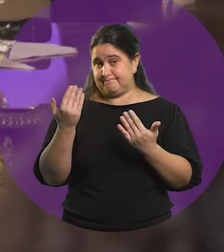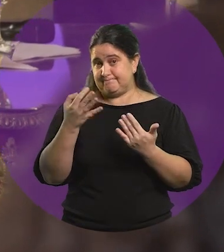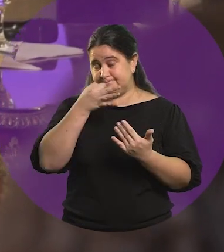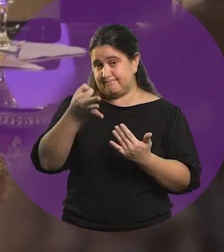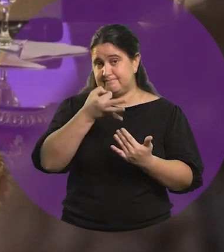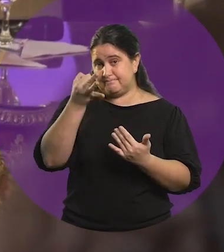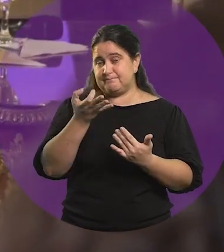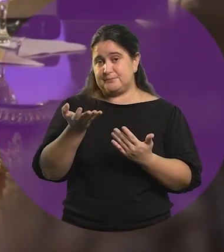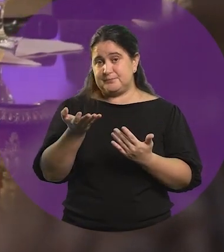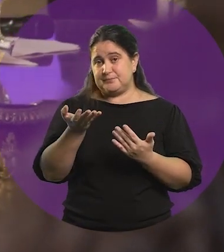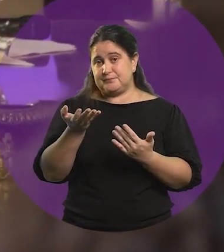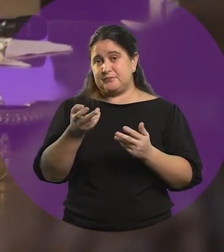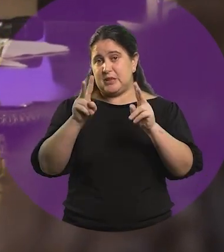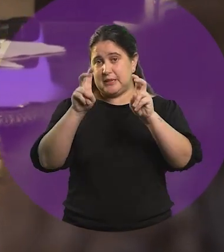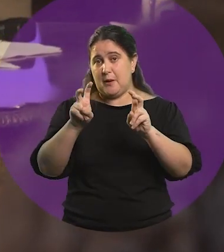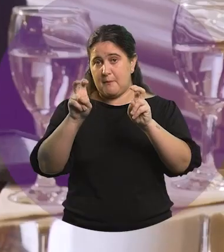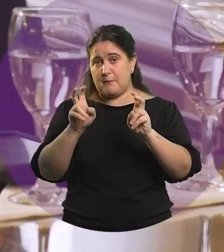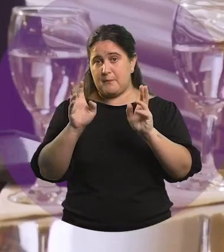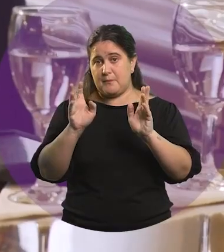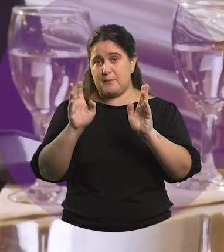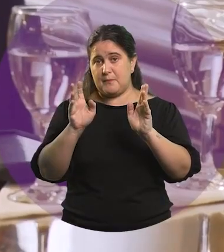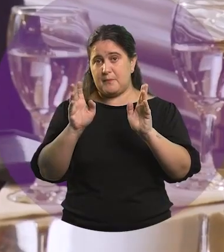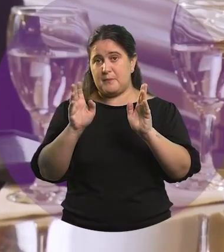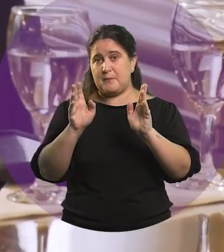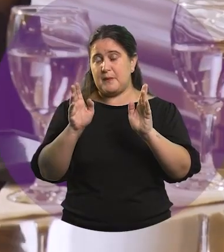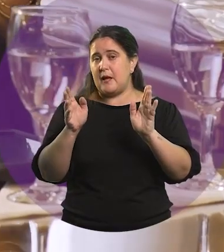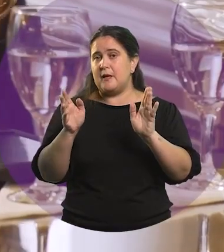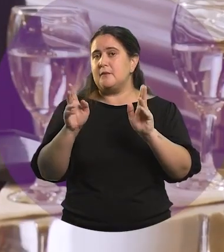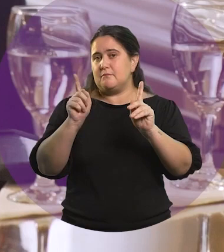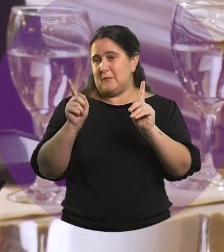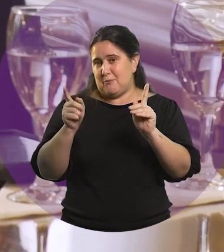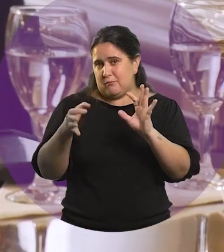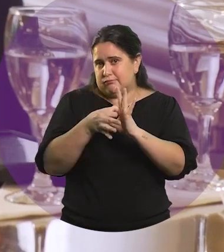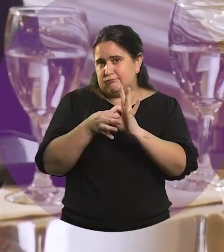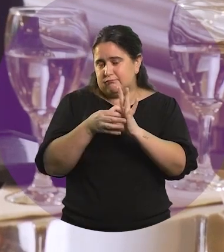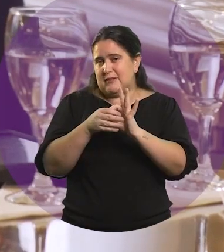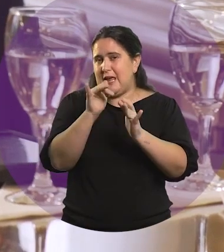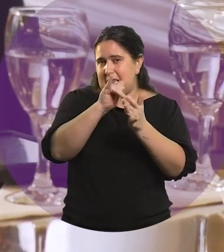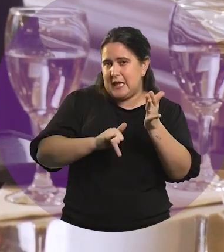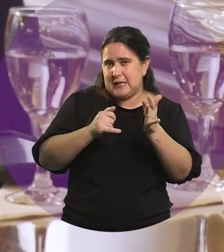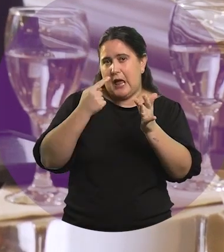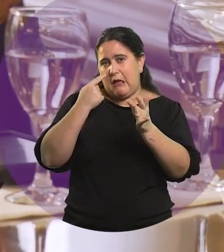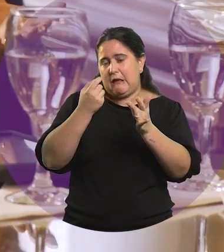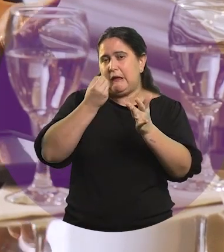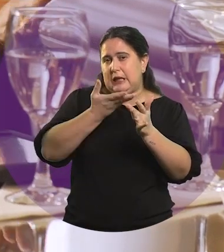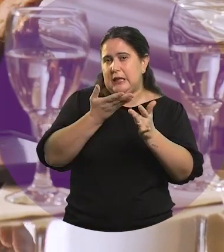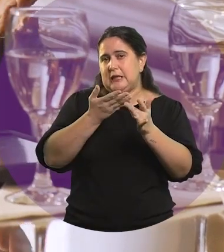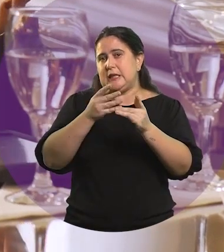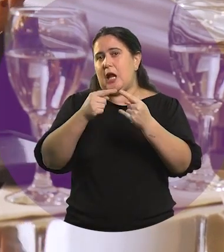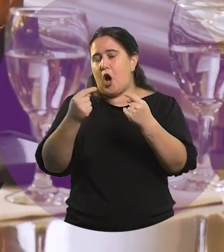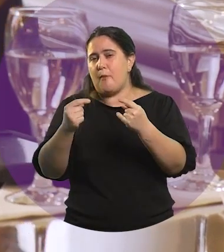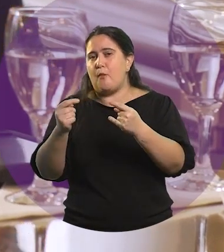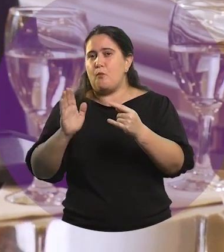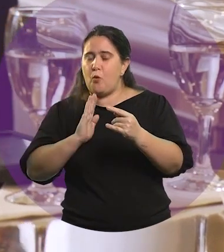presentamos el tema que viene junto a estadísticas de cómo manejamos nuestros tiempos